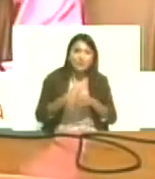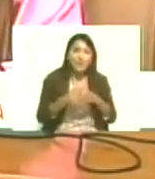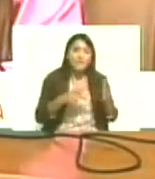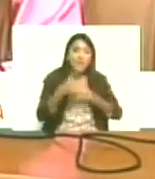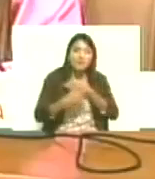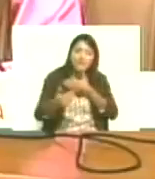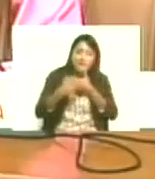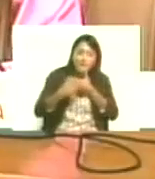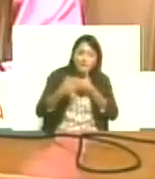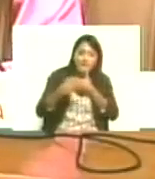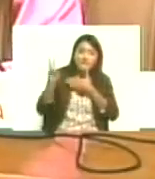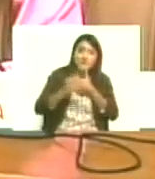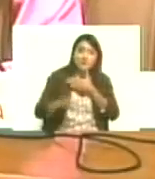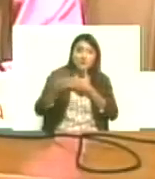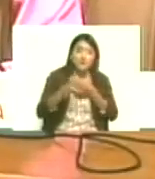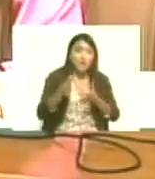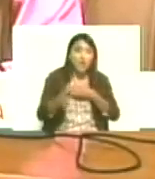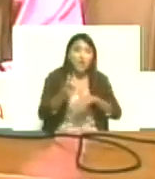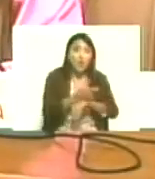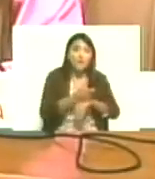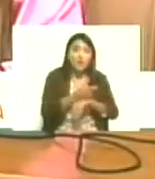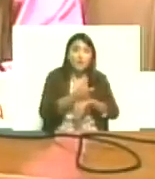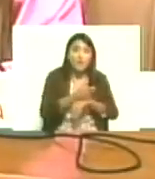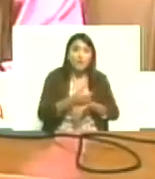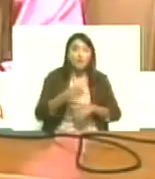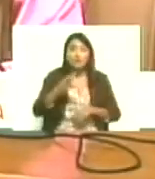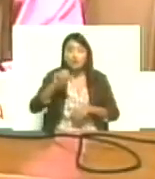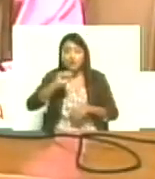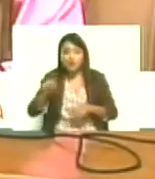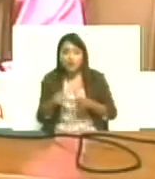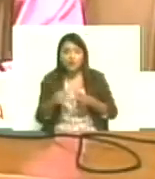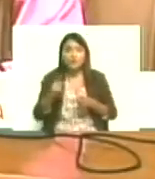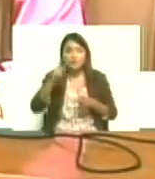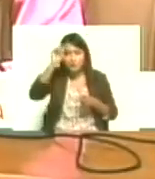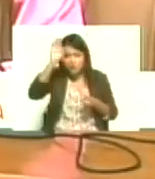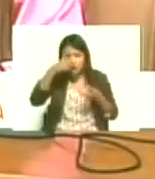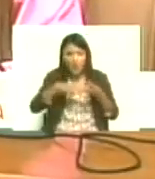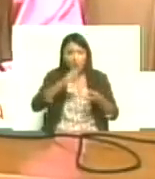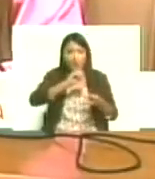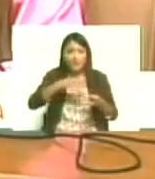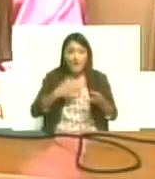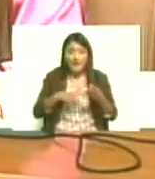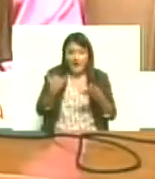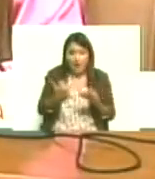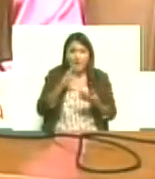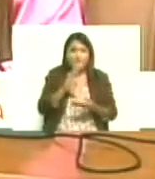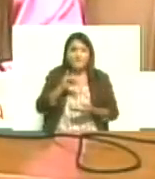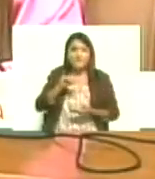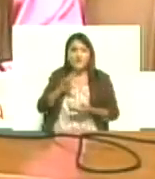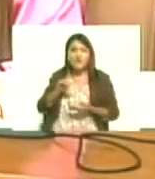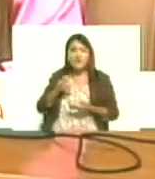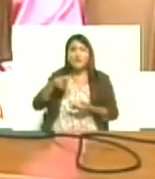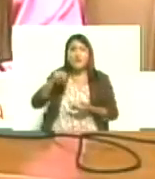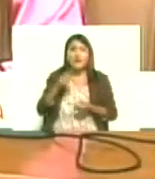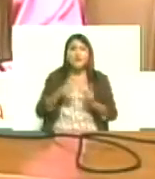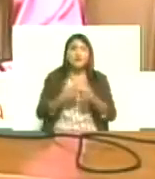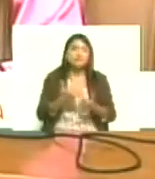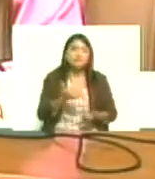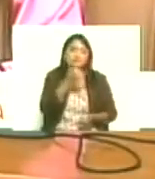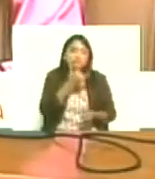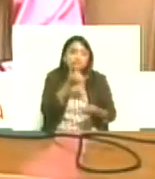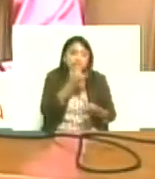agresión durante los gobiernos de Bush, Obama, Trump y Biden, quienes han fracasado en sus